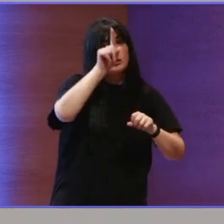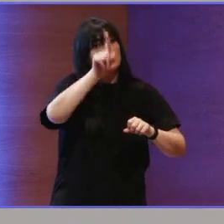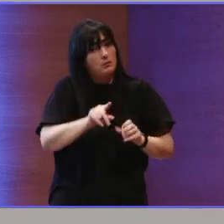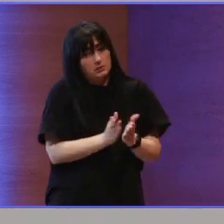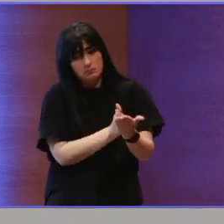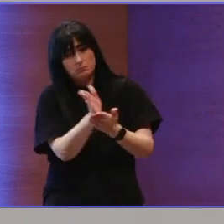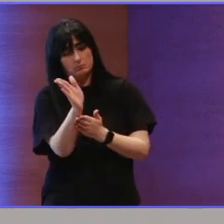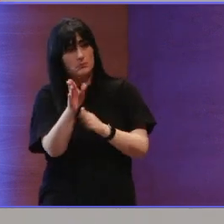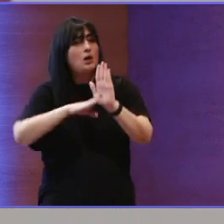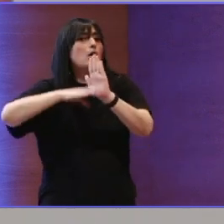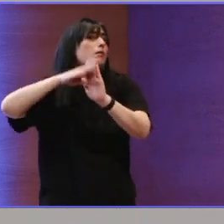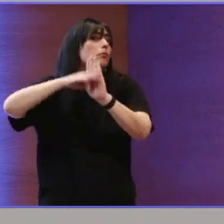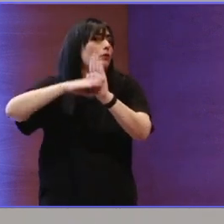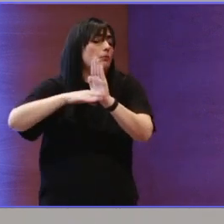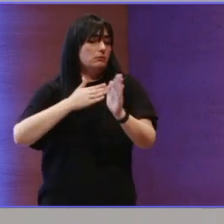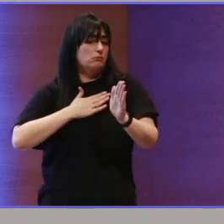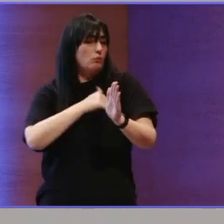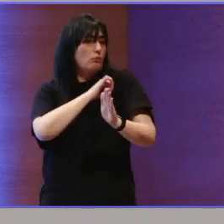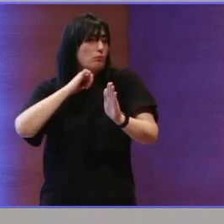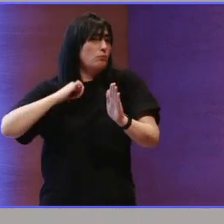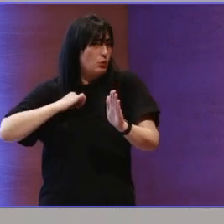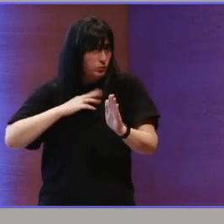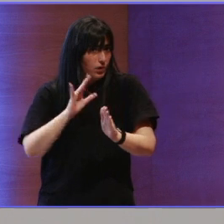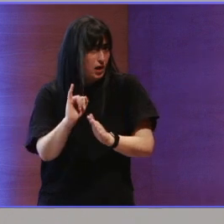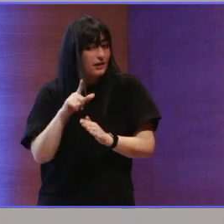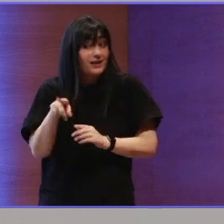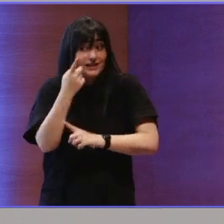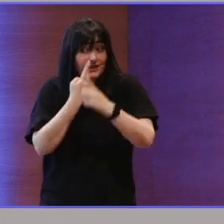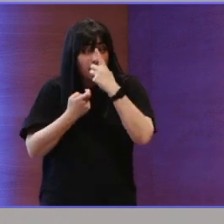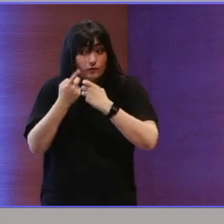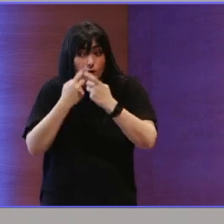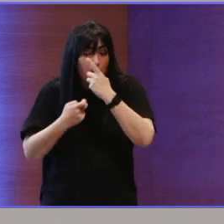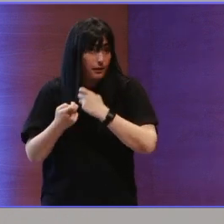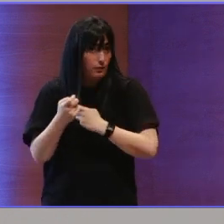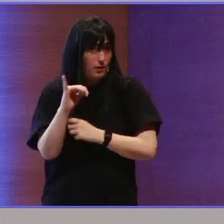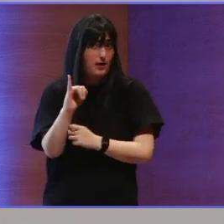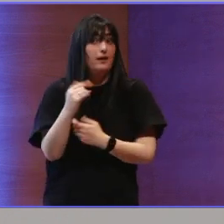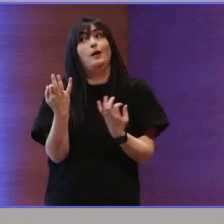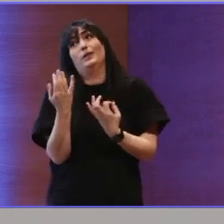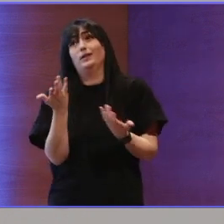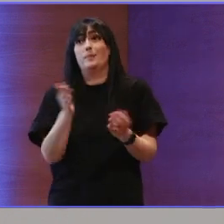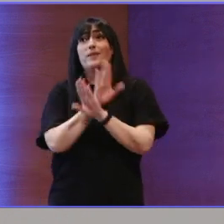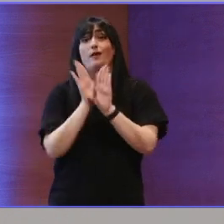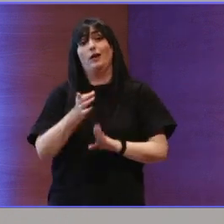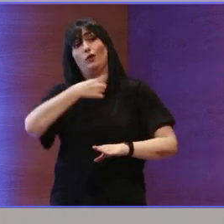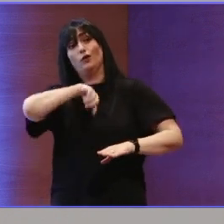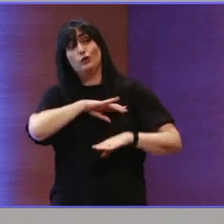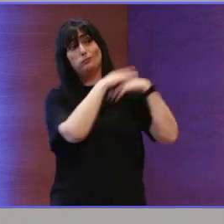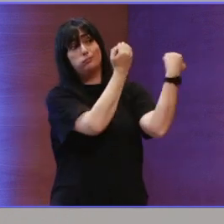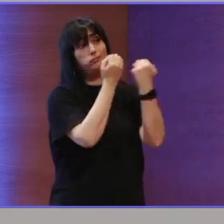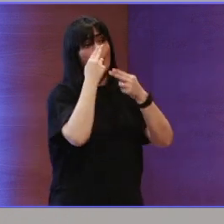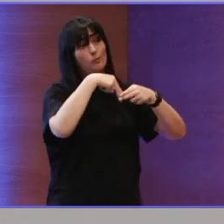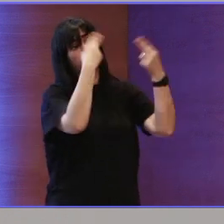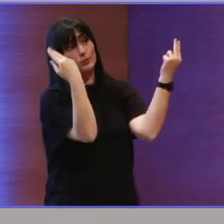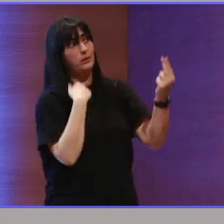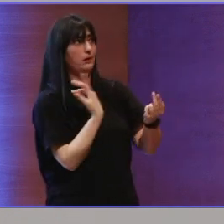eh por sí mismos no entonces ahí hay una información probablemente una como tiene que rendir cuentas a a la administración con la que